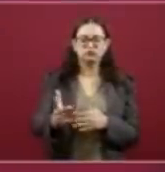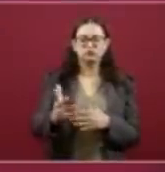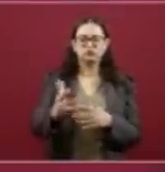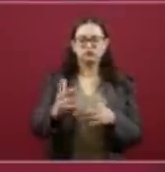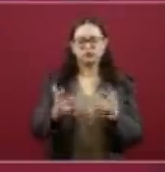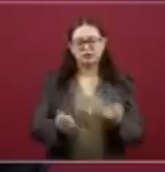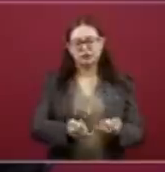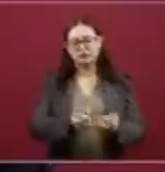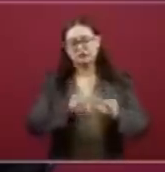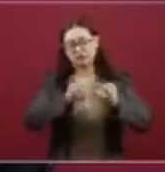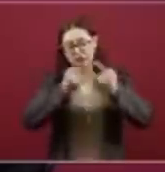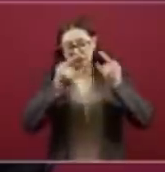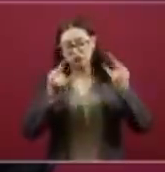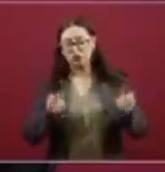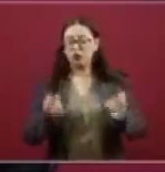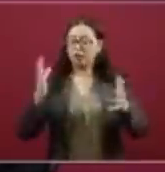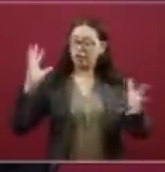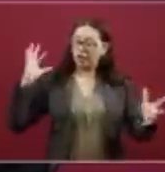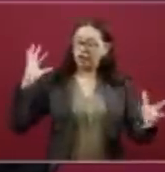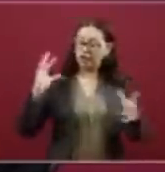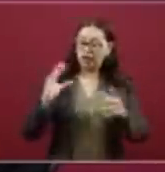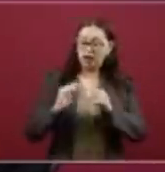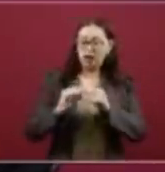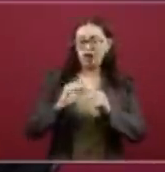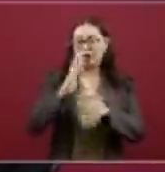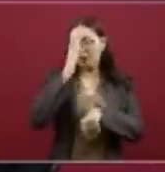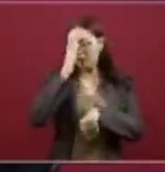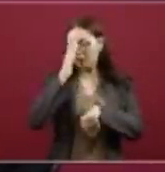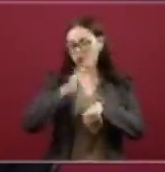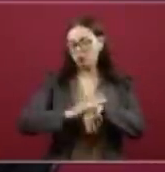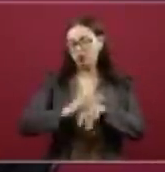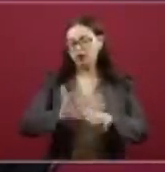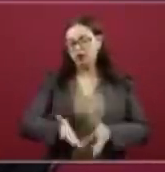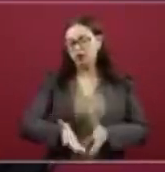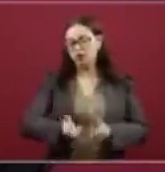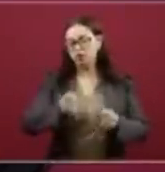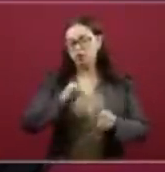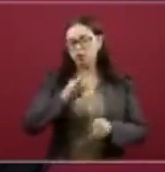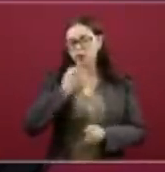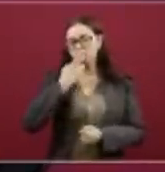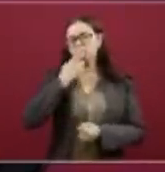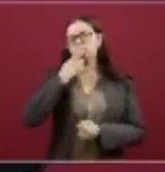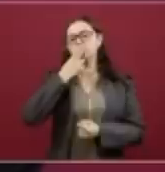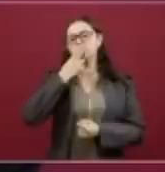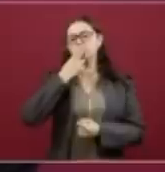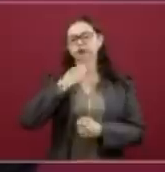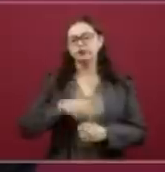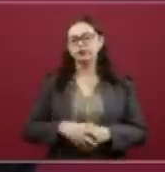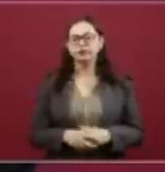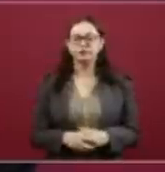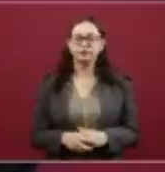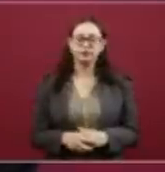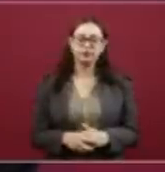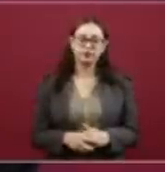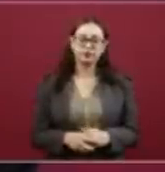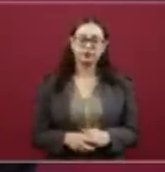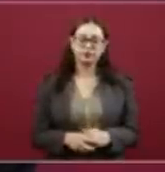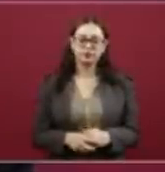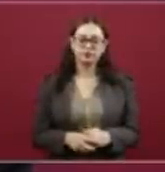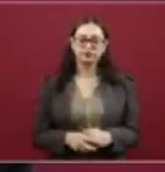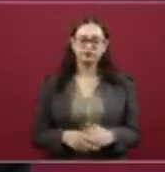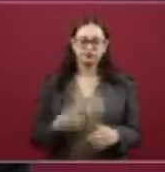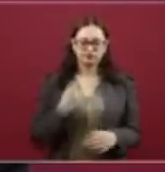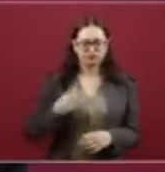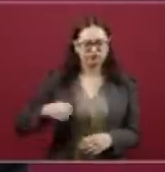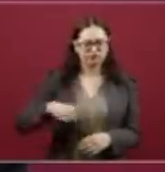memoria histórica, del rescate de nuestra memoria histórica. ¿Cuál va a ser la